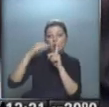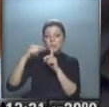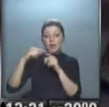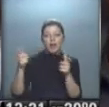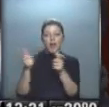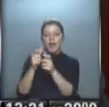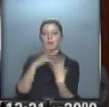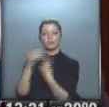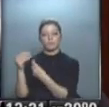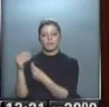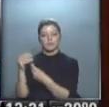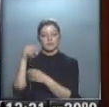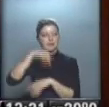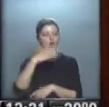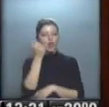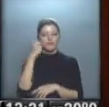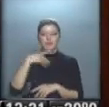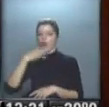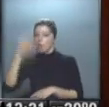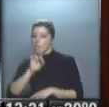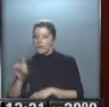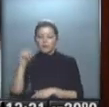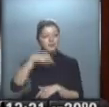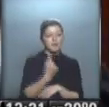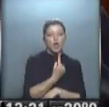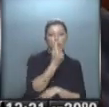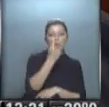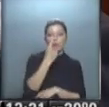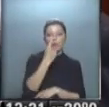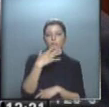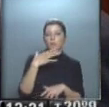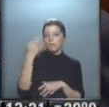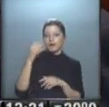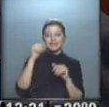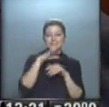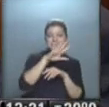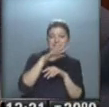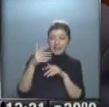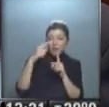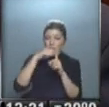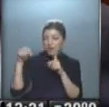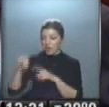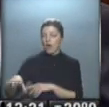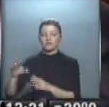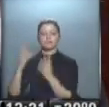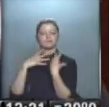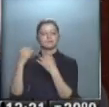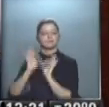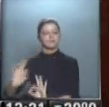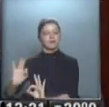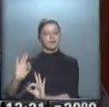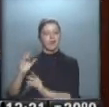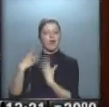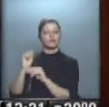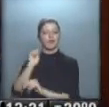De los 6 incumplimientos del grupo Clarín, salva parcialmente el 1 y todos los demás están salvados. 5.5 incumplimientos, salvados por la Cámara. ¿Y